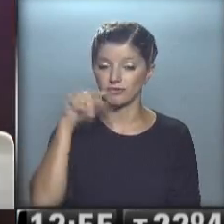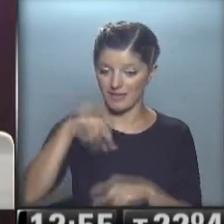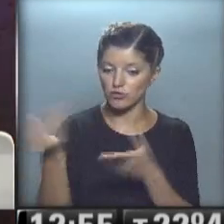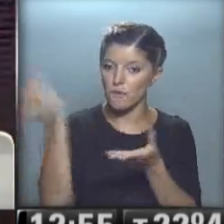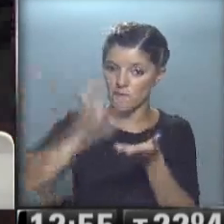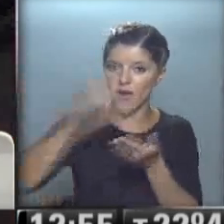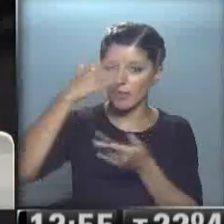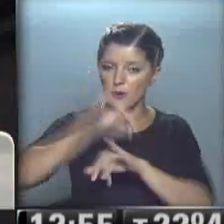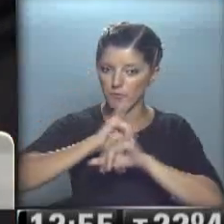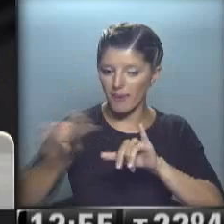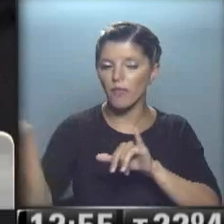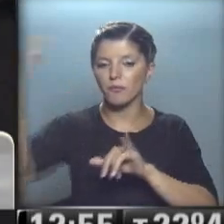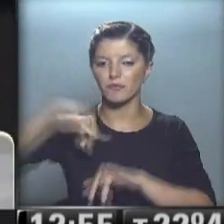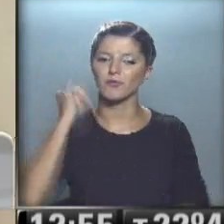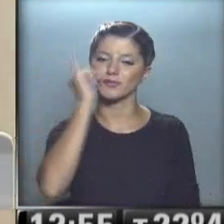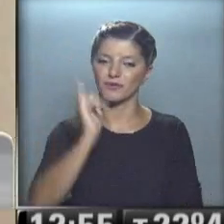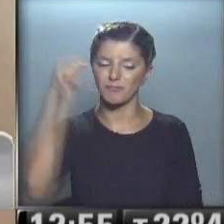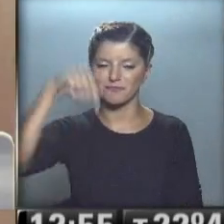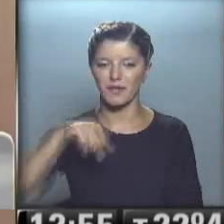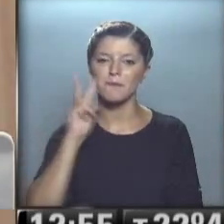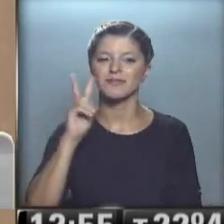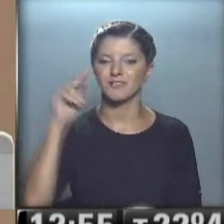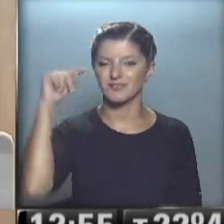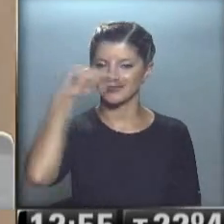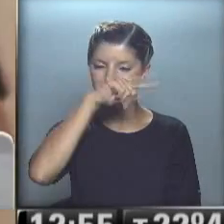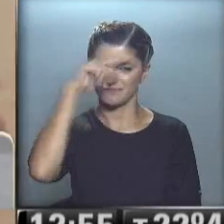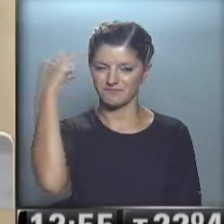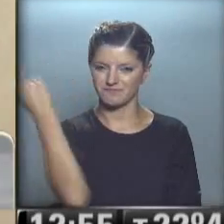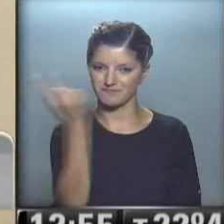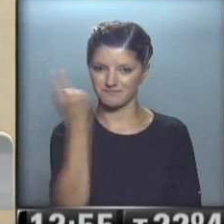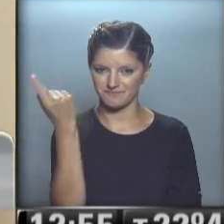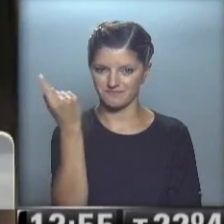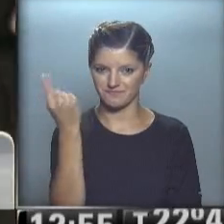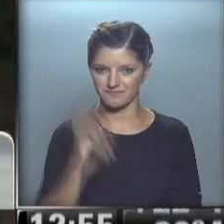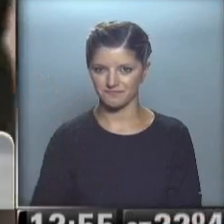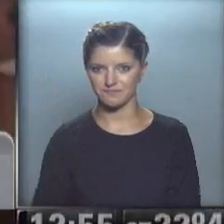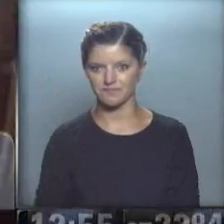contamos luego de la pausa como siempre aquí en visión 7